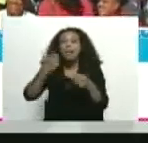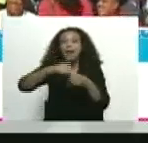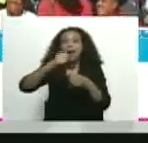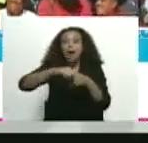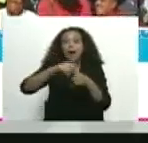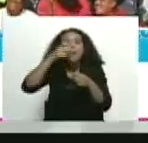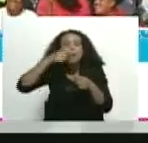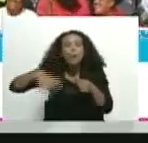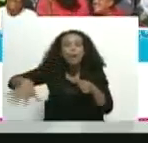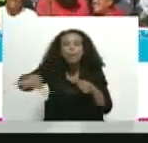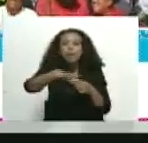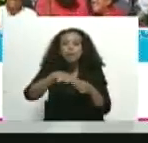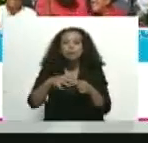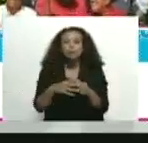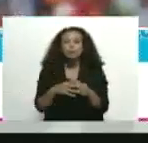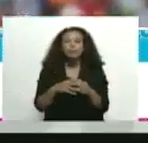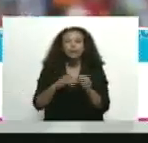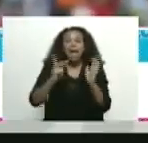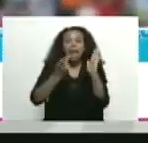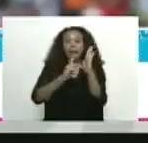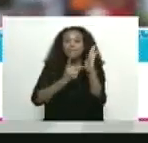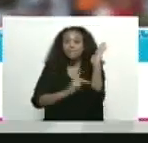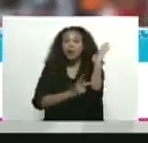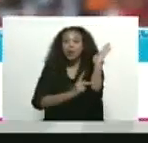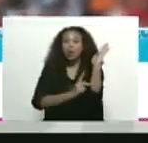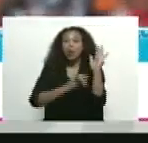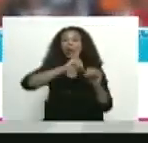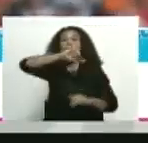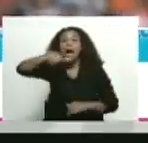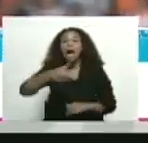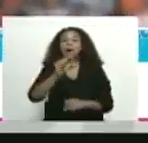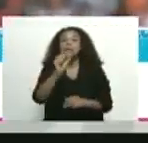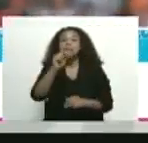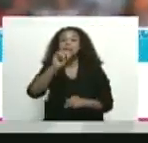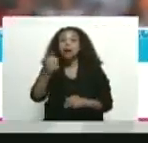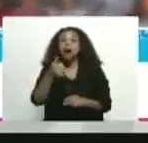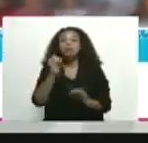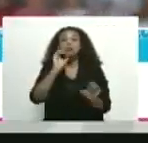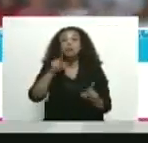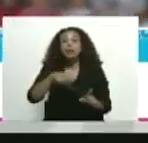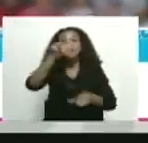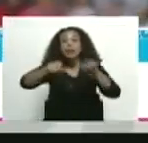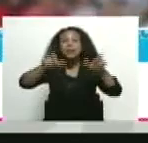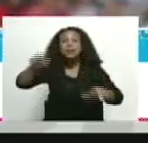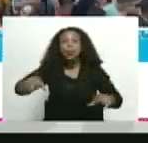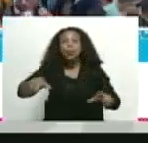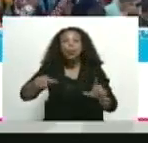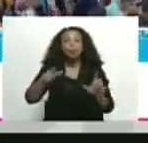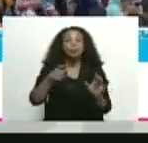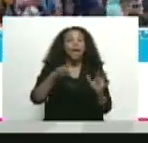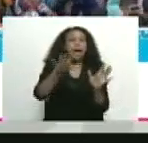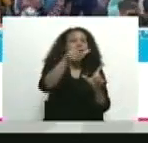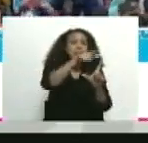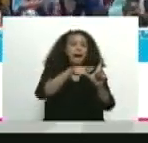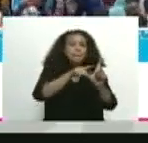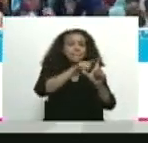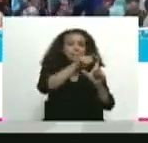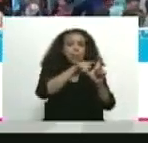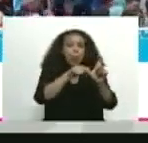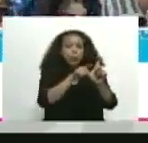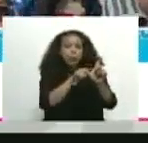¿ah? En la parroquia San José, y la gente de La Concepción en la